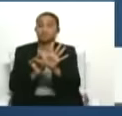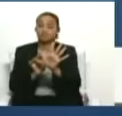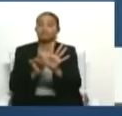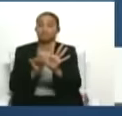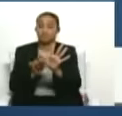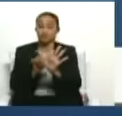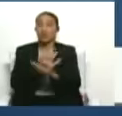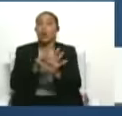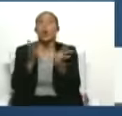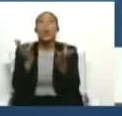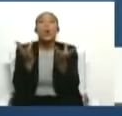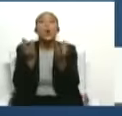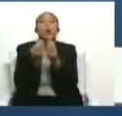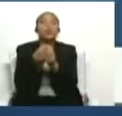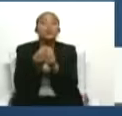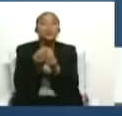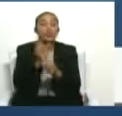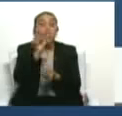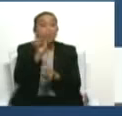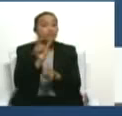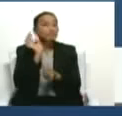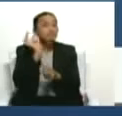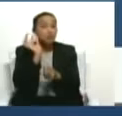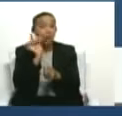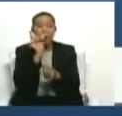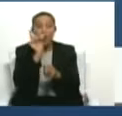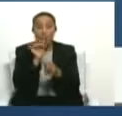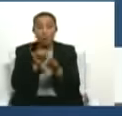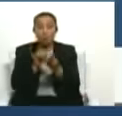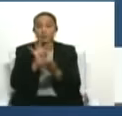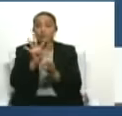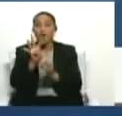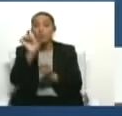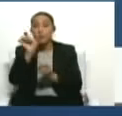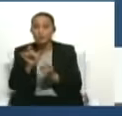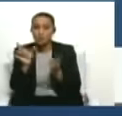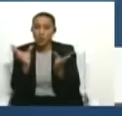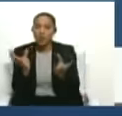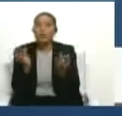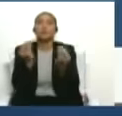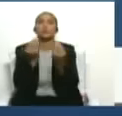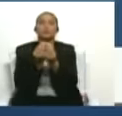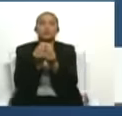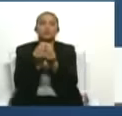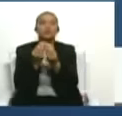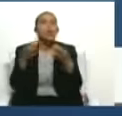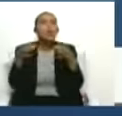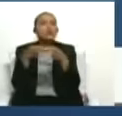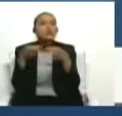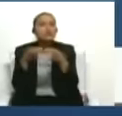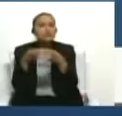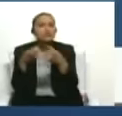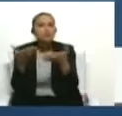involucrados, lamentablemente lo digo, en la trama conspirativa denominada Brazalete Blanco. En dicha audiencia